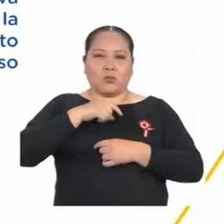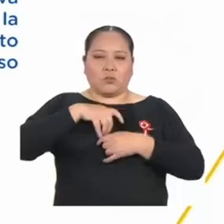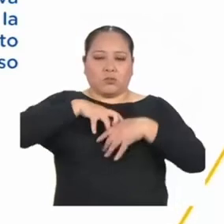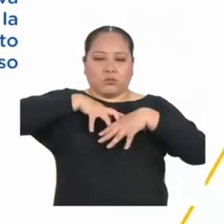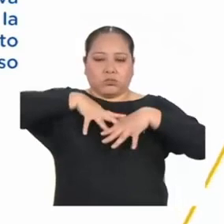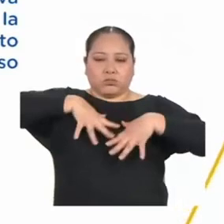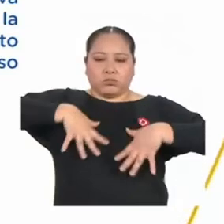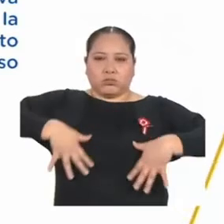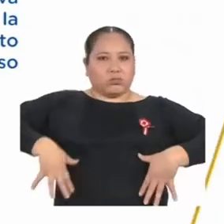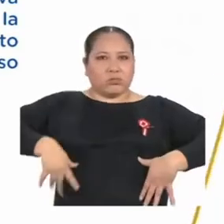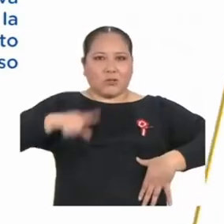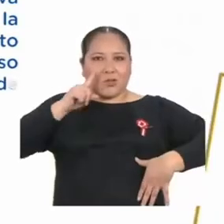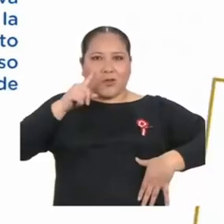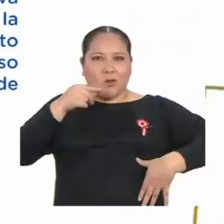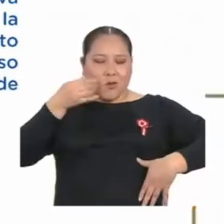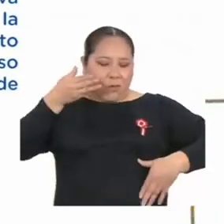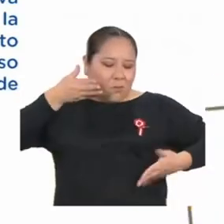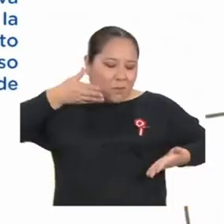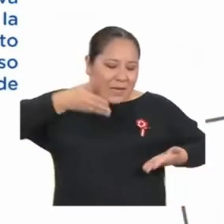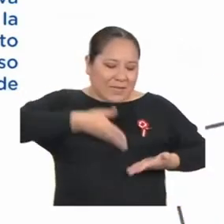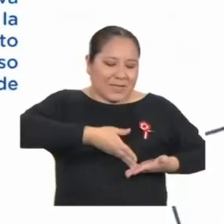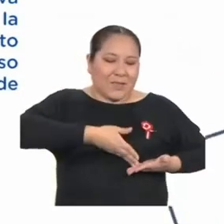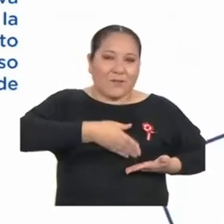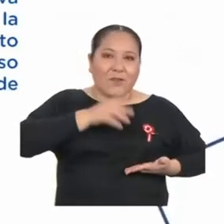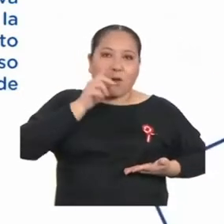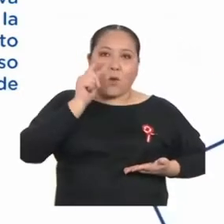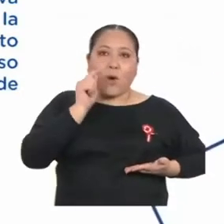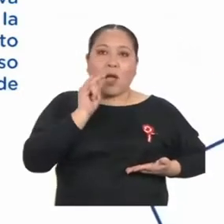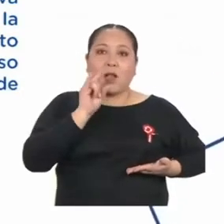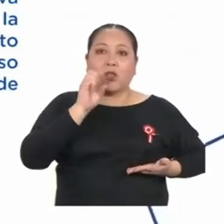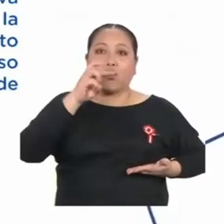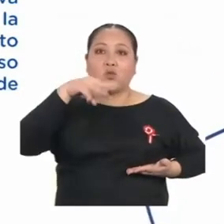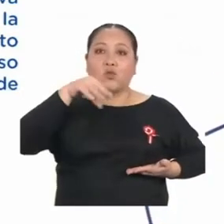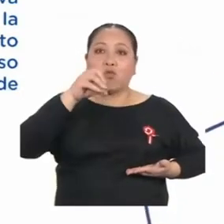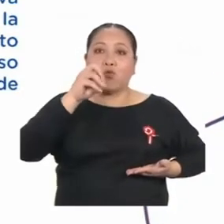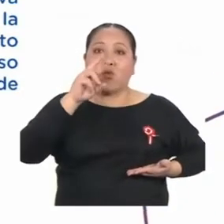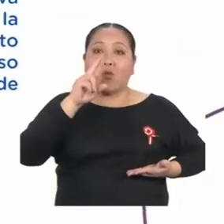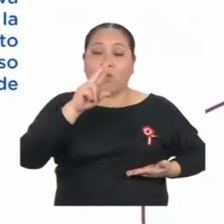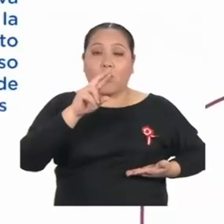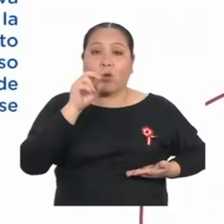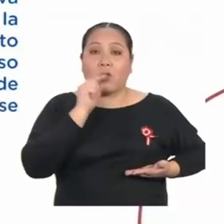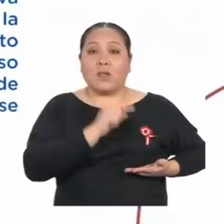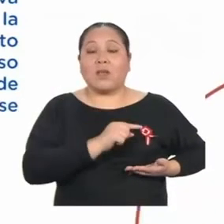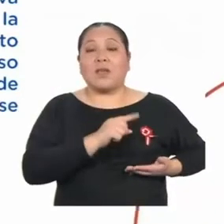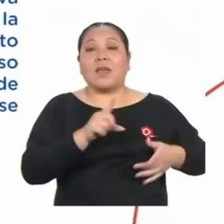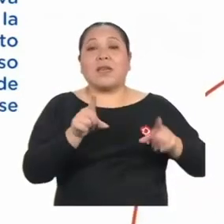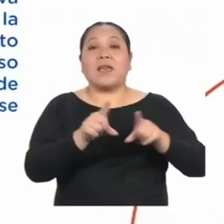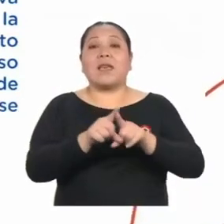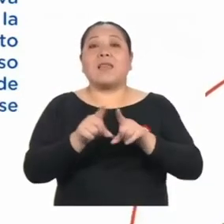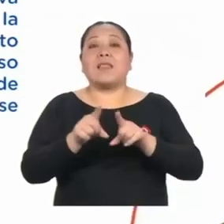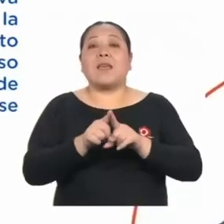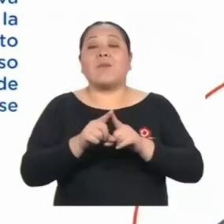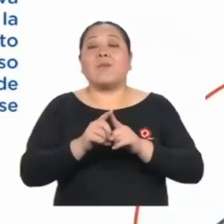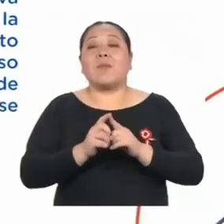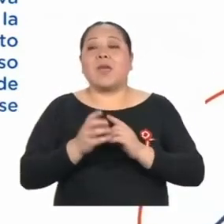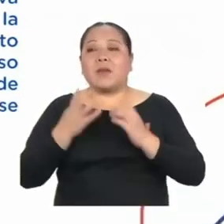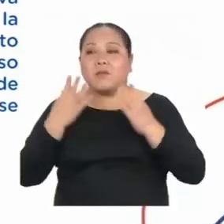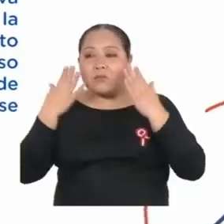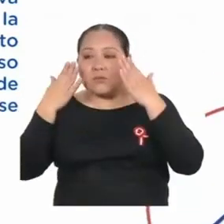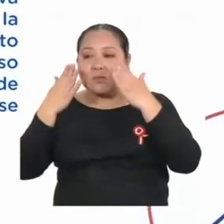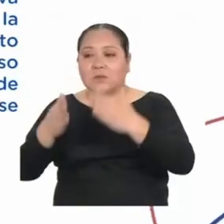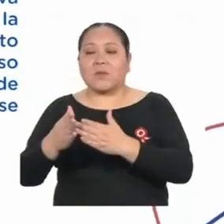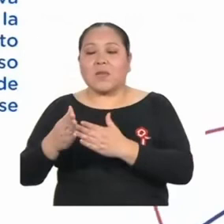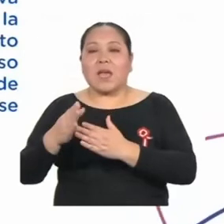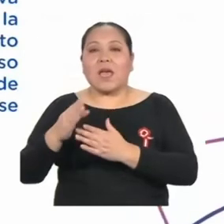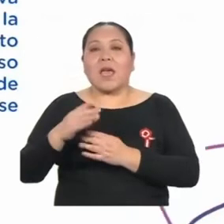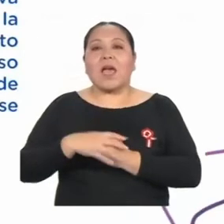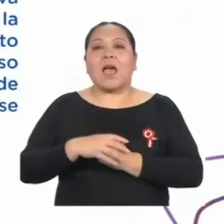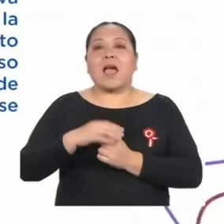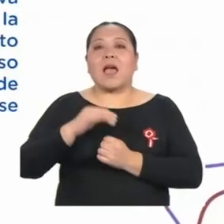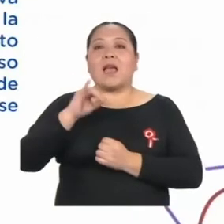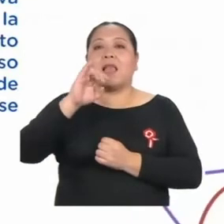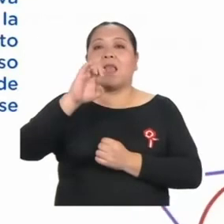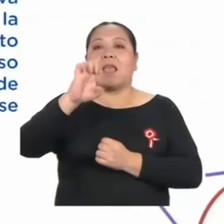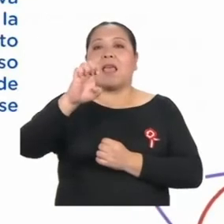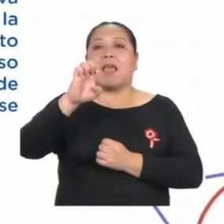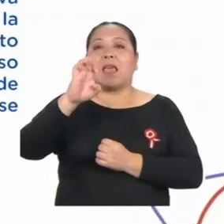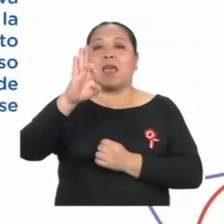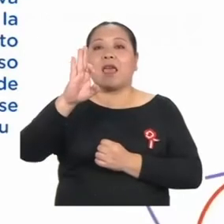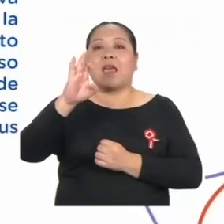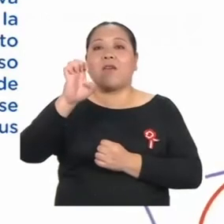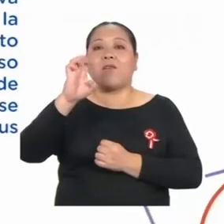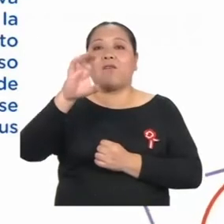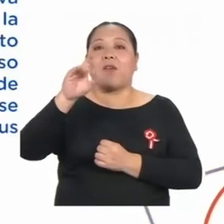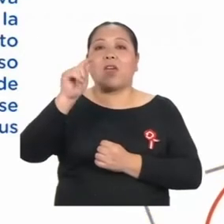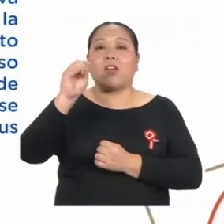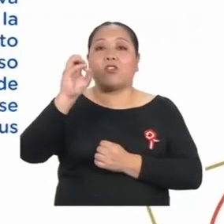efecto invernadero. Una de las preocupaciones actuales es cómo encapsular el CO2 que se encuentra atrapado en la atmósfera. No hablo